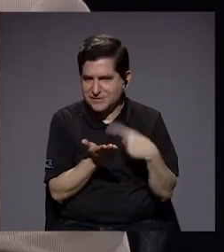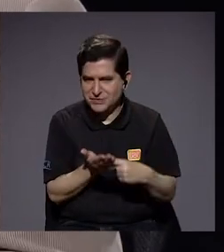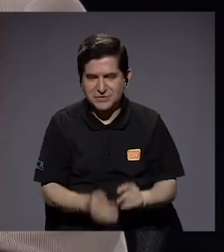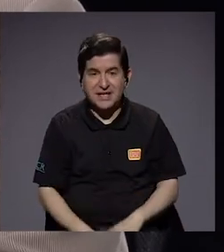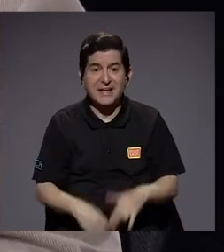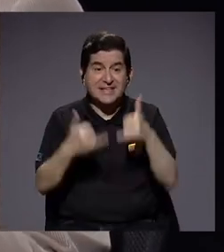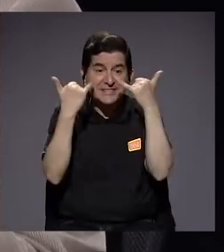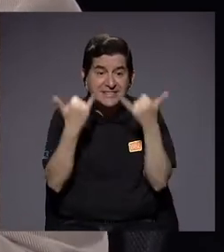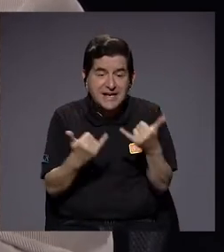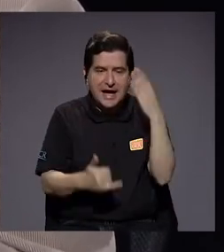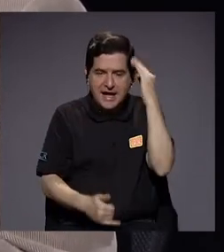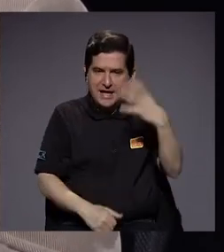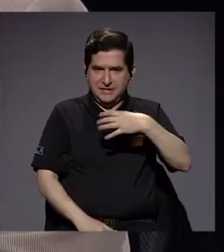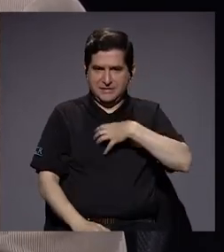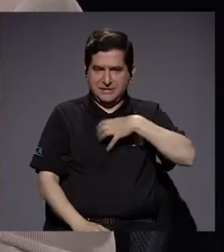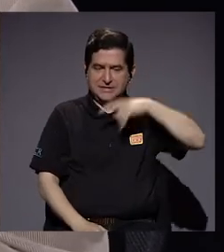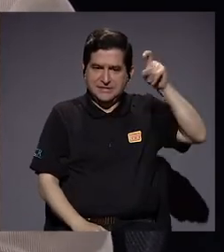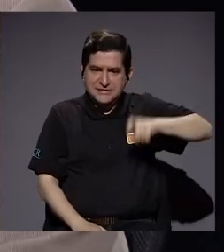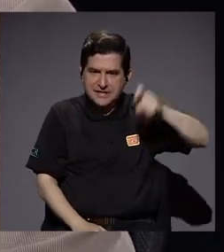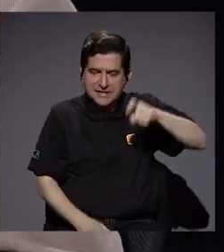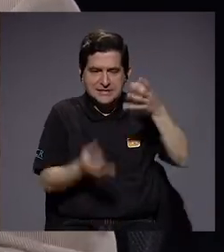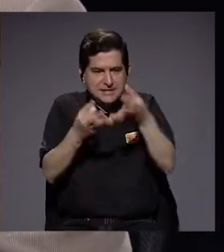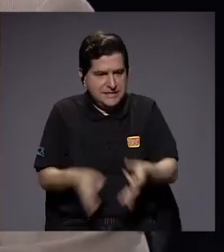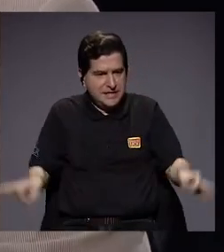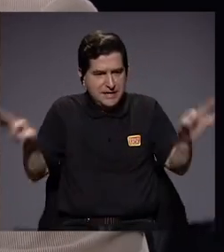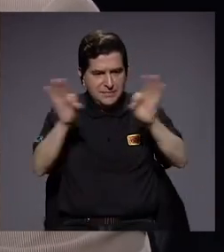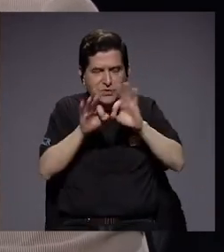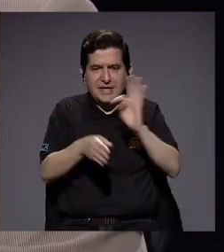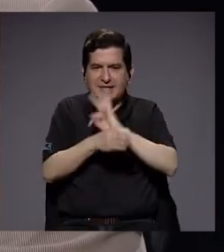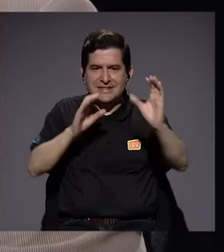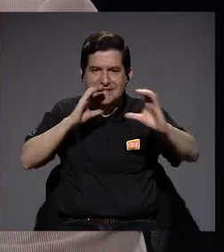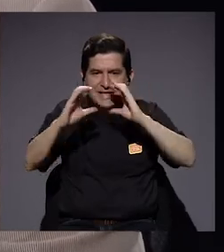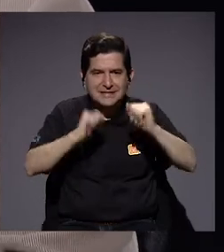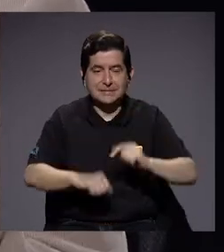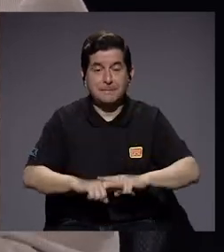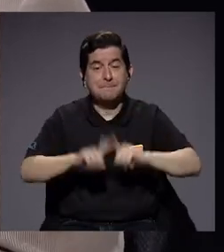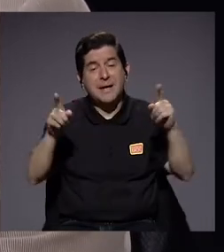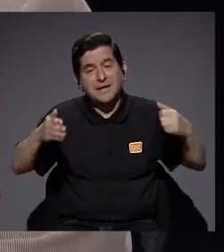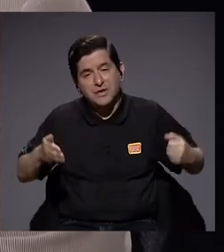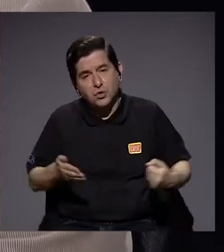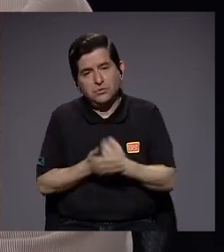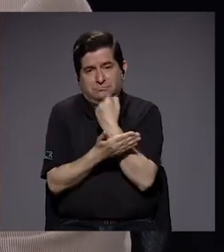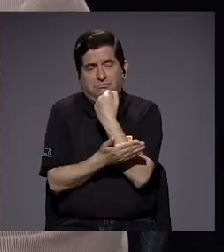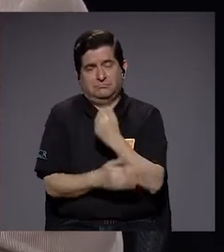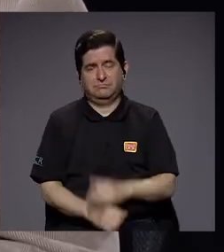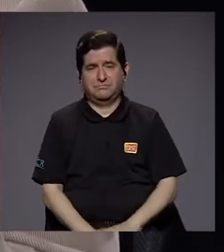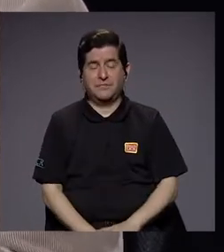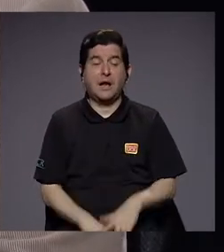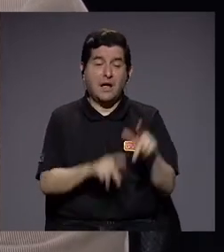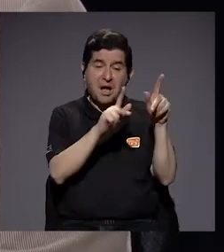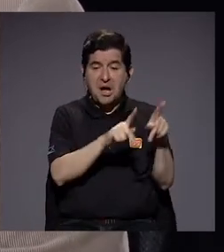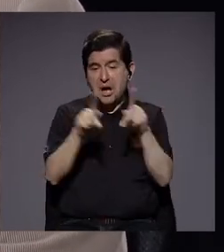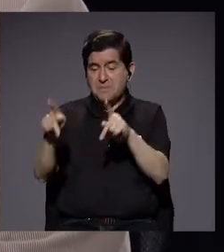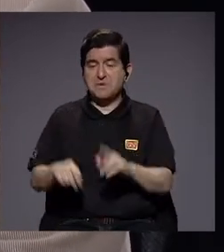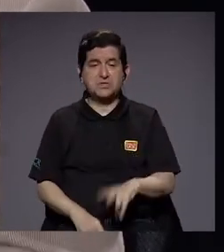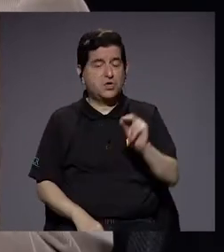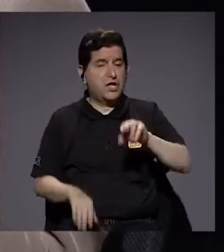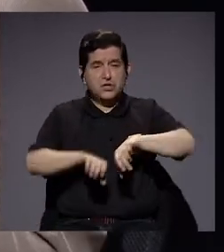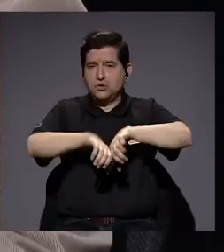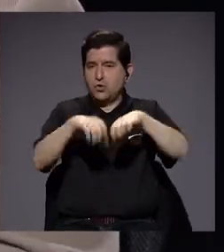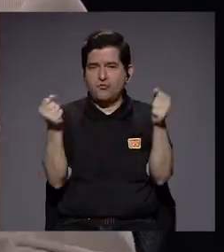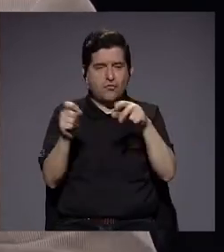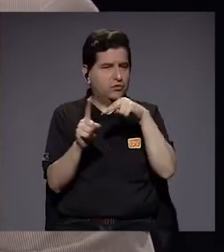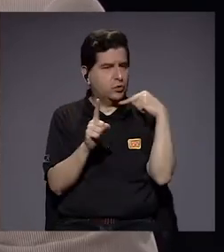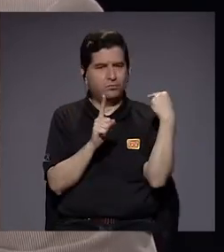porque, repito, ya hemos vivido en carne propia la necesidad y la importancia de las telecomunicaciones. Pero lamentablemente aún hay personas que no han roto